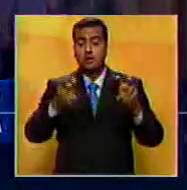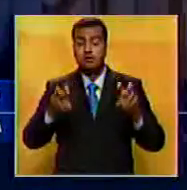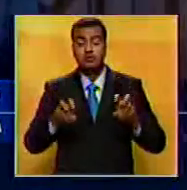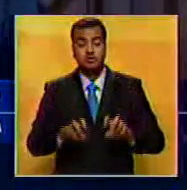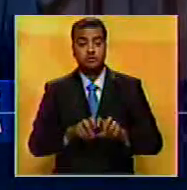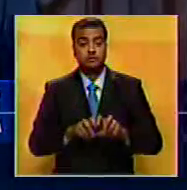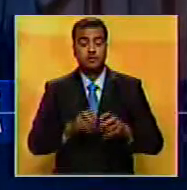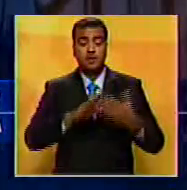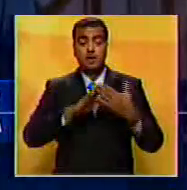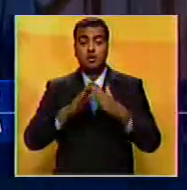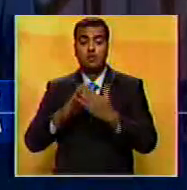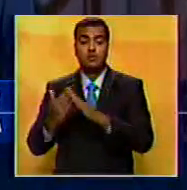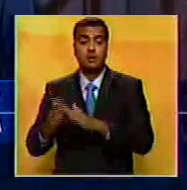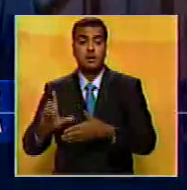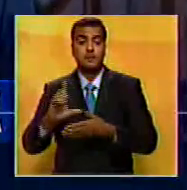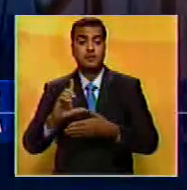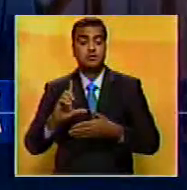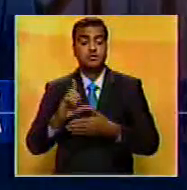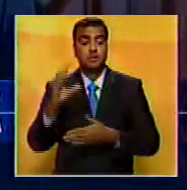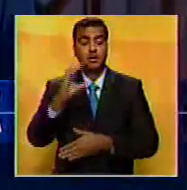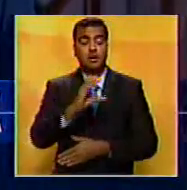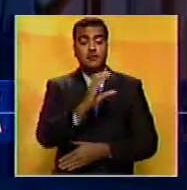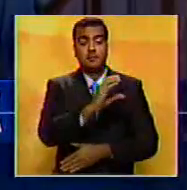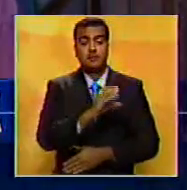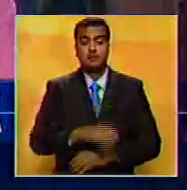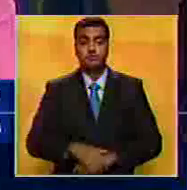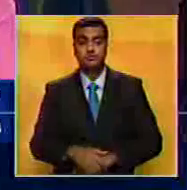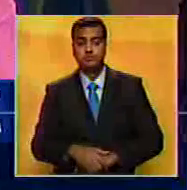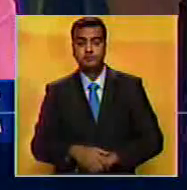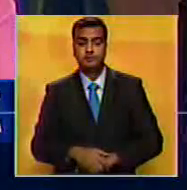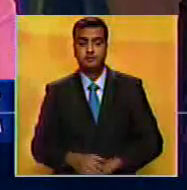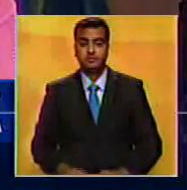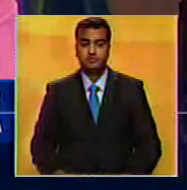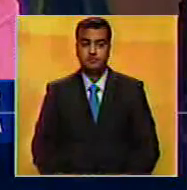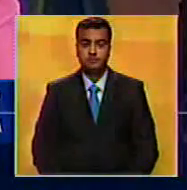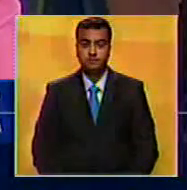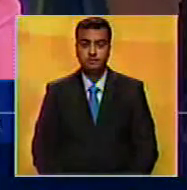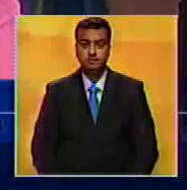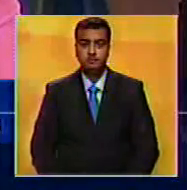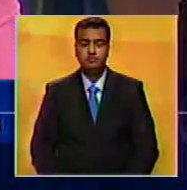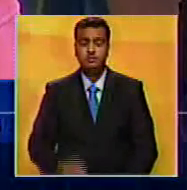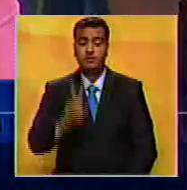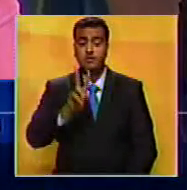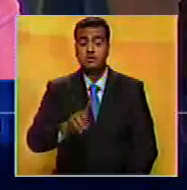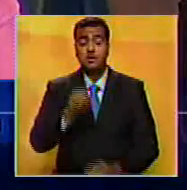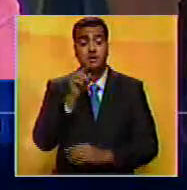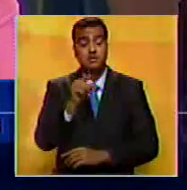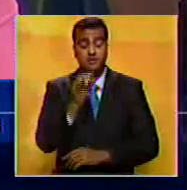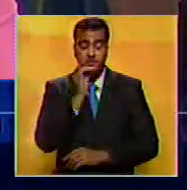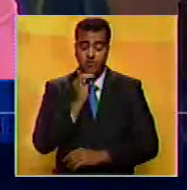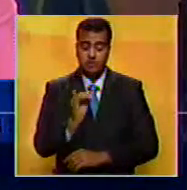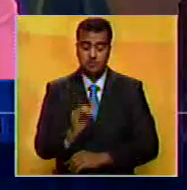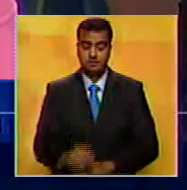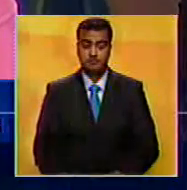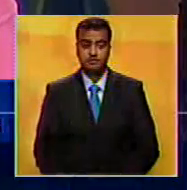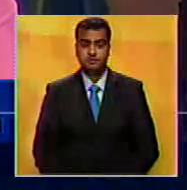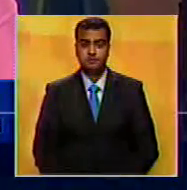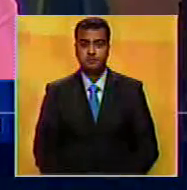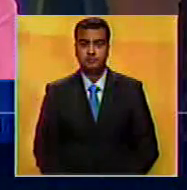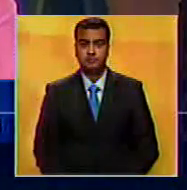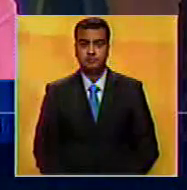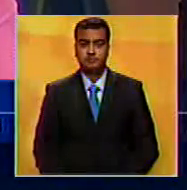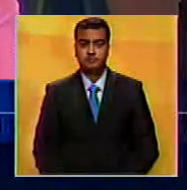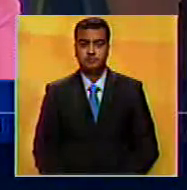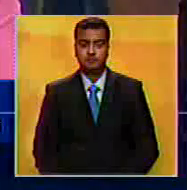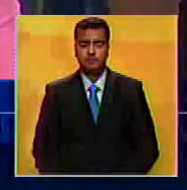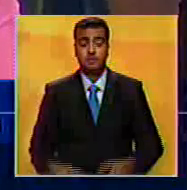extraordinaria de la Comunidad de Estados Latinoamericanos y Caribeños, CELAC. Venezuela allí va a informar de